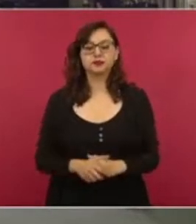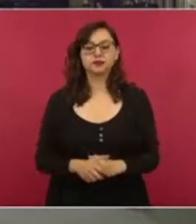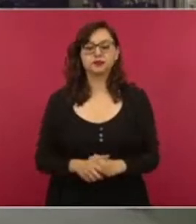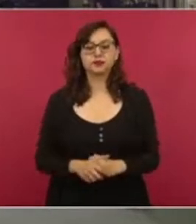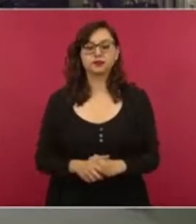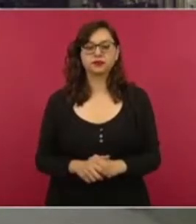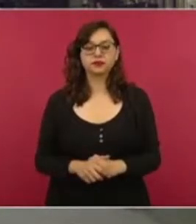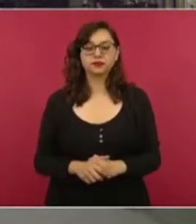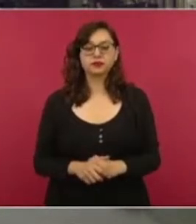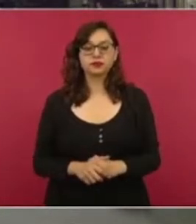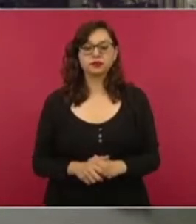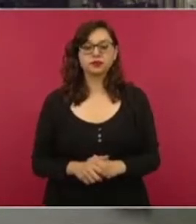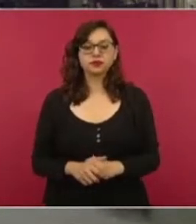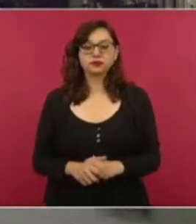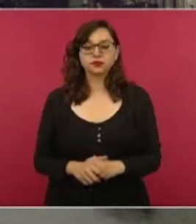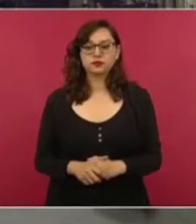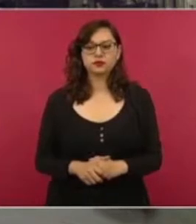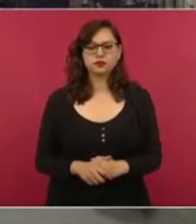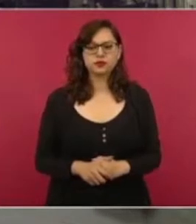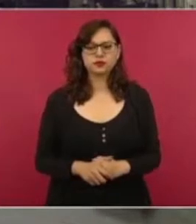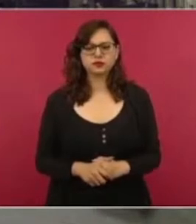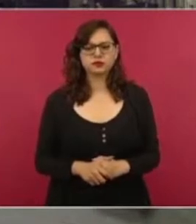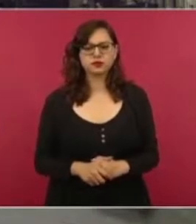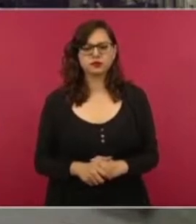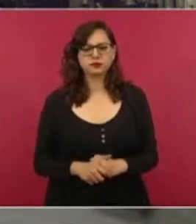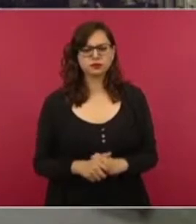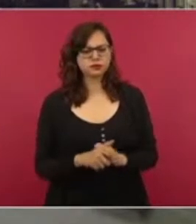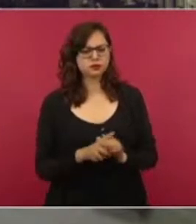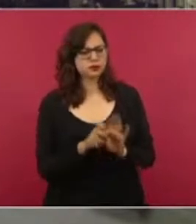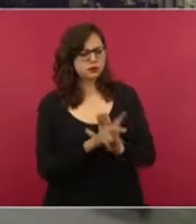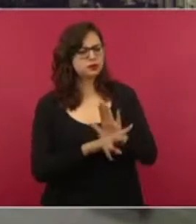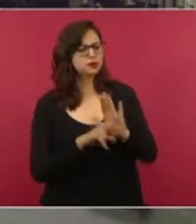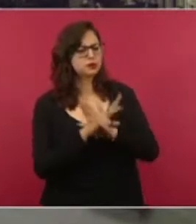¿Cuál video? El de la senadora, sí.